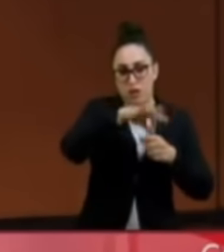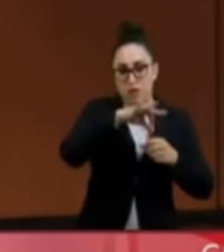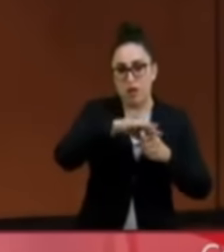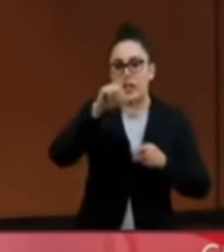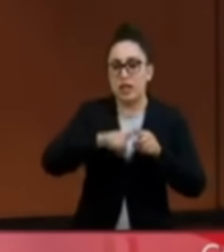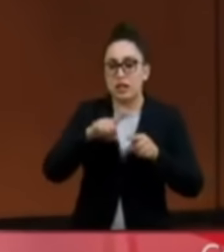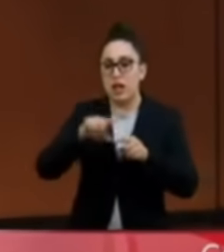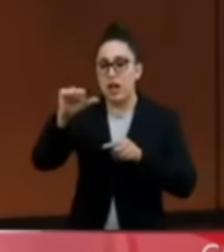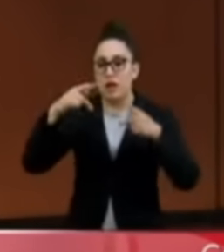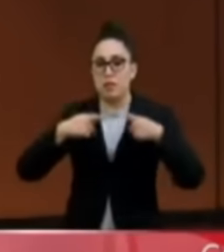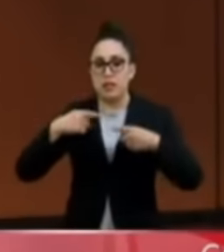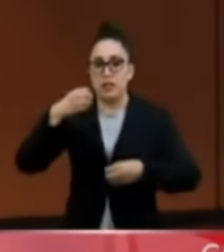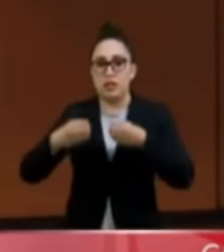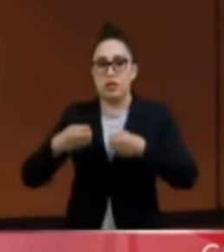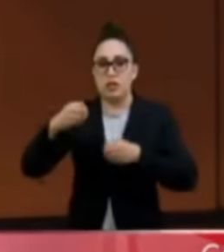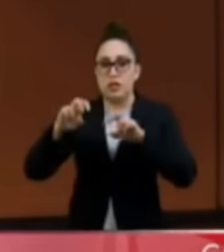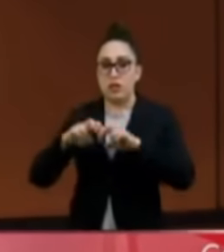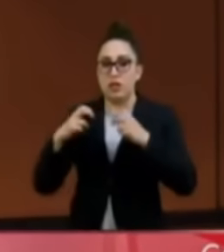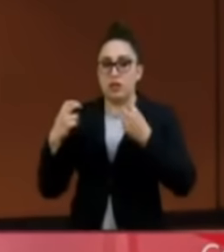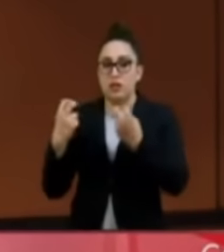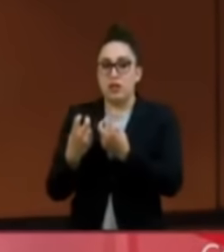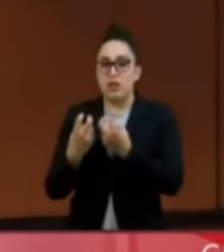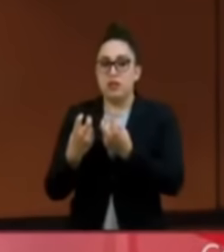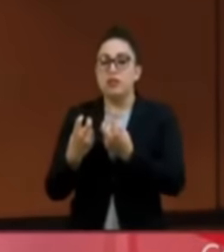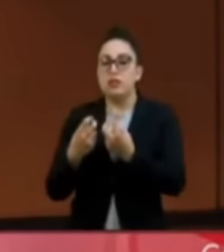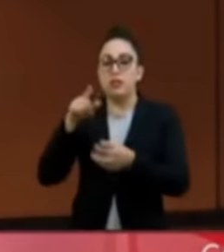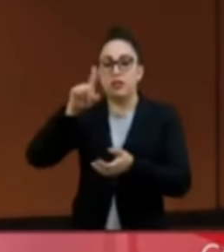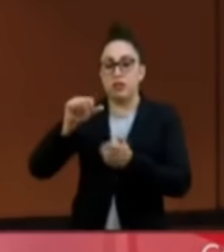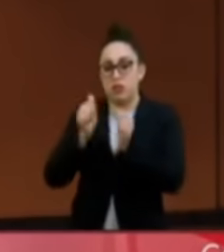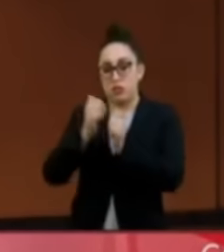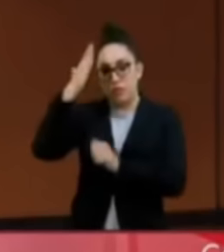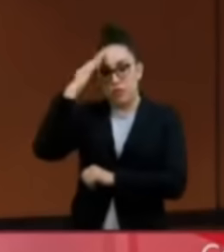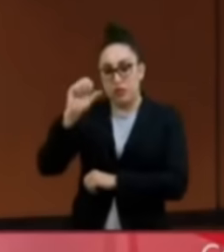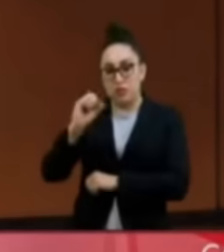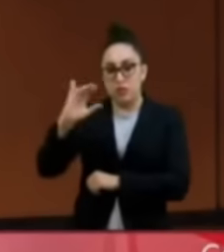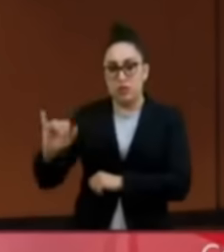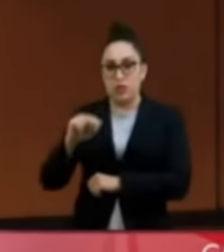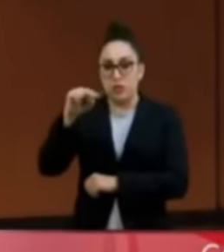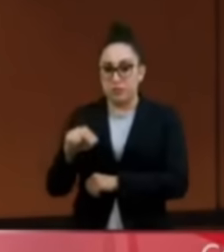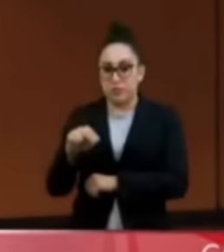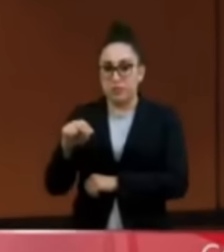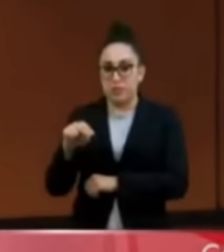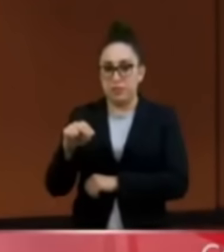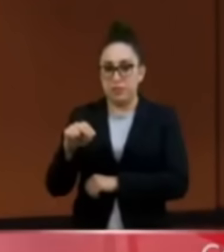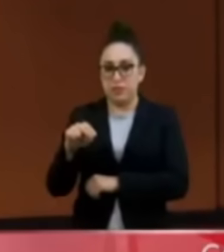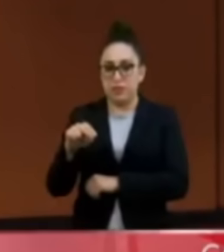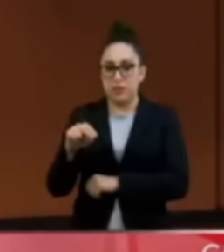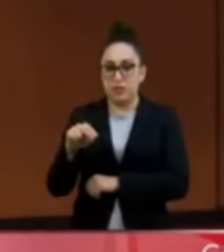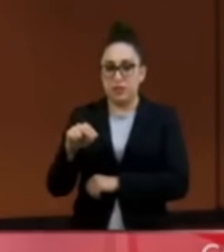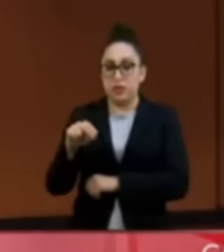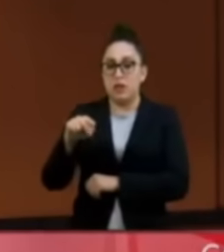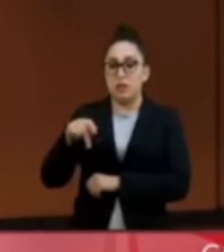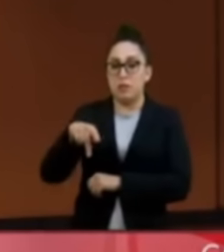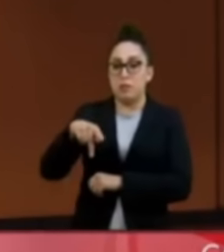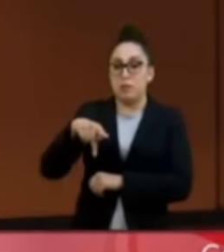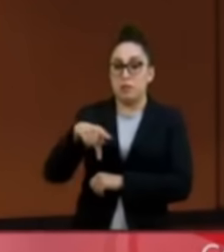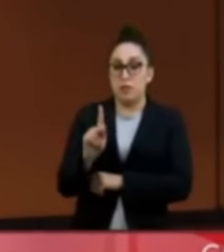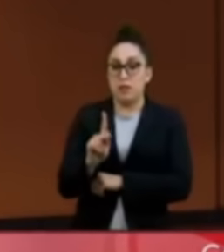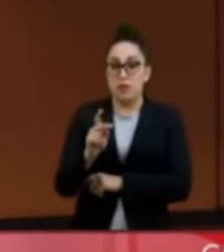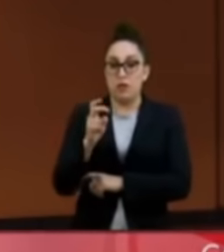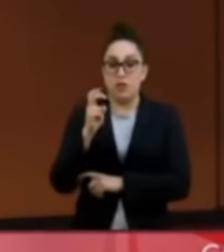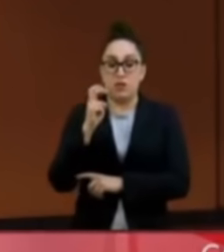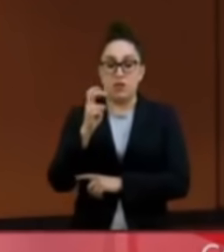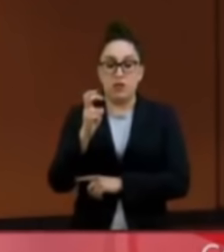los magistrados, así se llamaban entonces, de la Suprema Corte de Justicia de la Nación. En aquel ejercicio